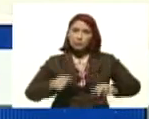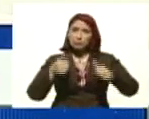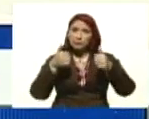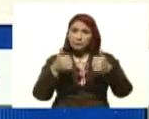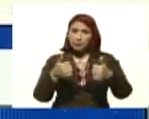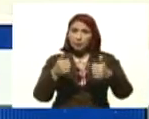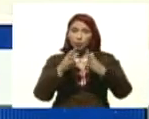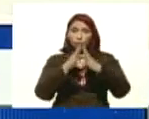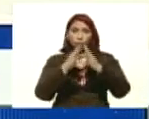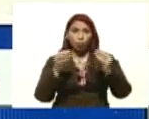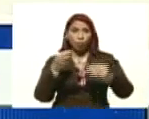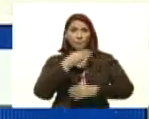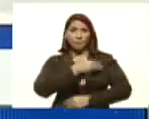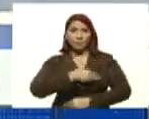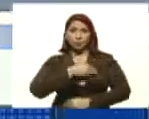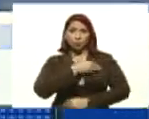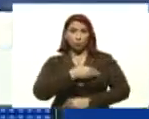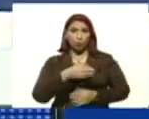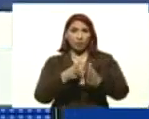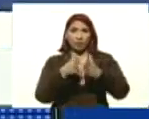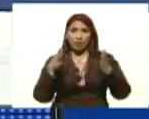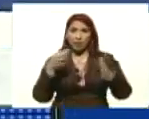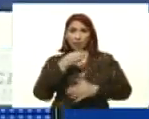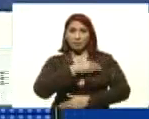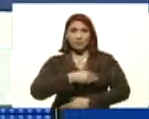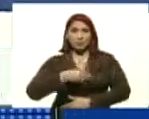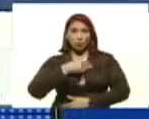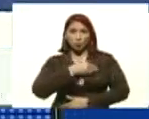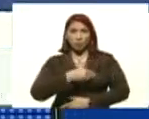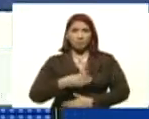Aquí están todas las misiones y grandes misiones.